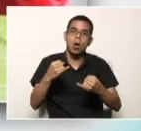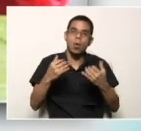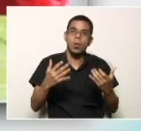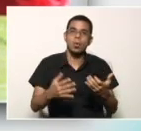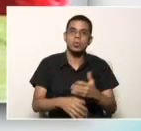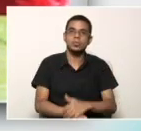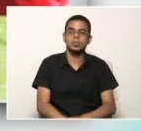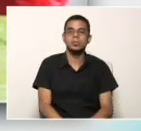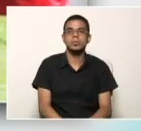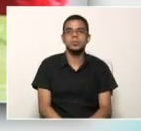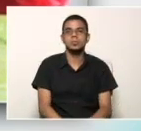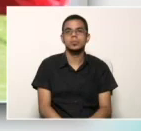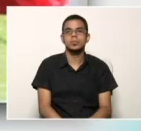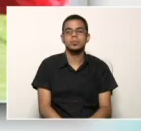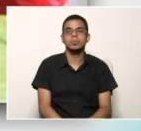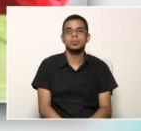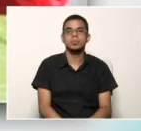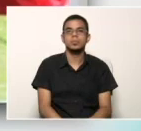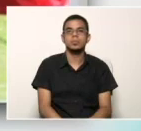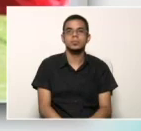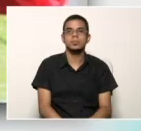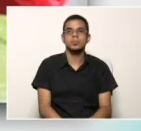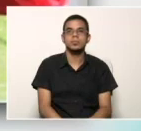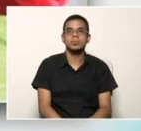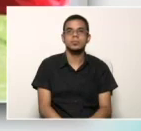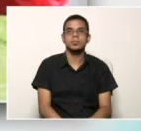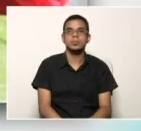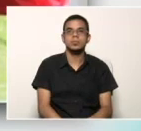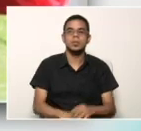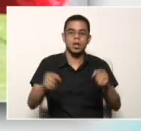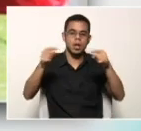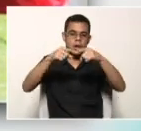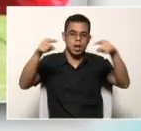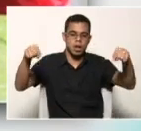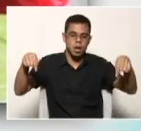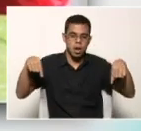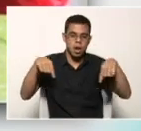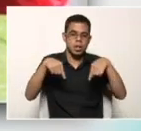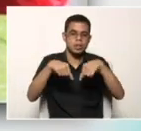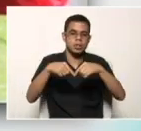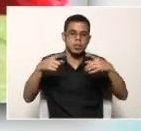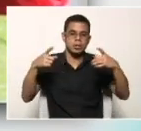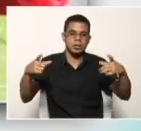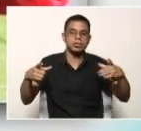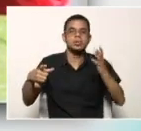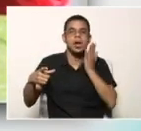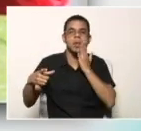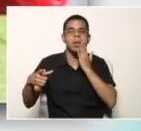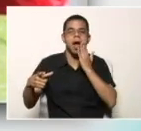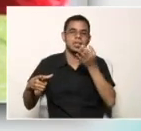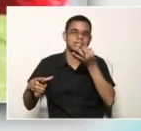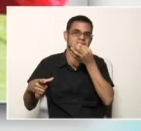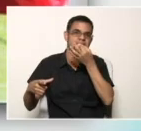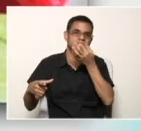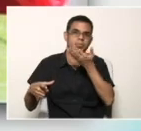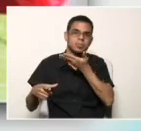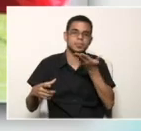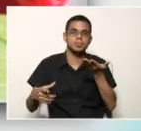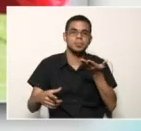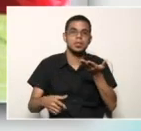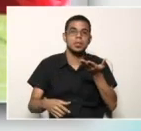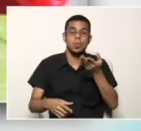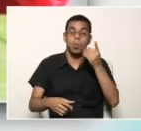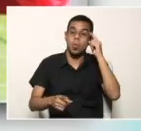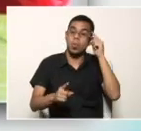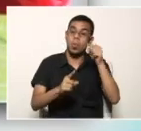caso sería la tarjeta madre. La tarjeta madre tiene una función muy importante